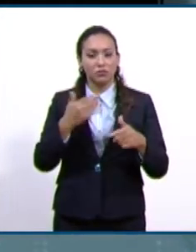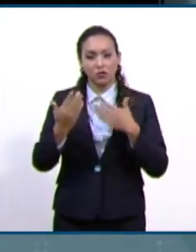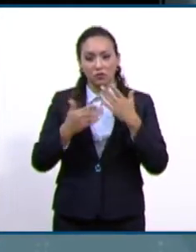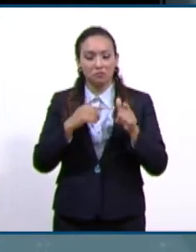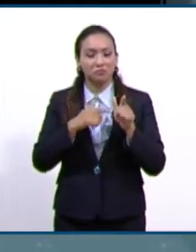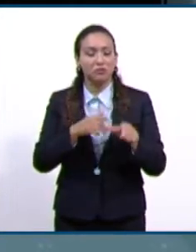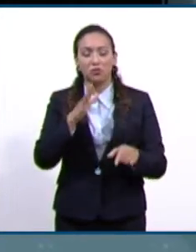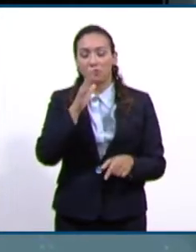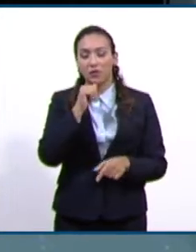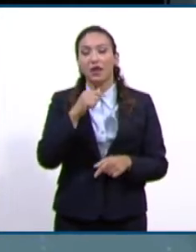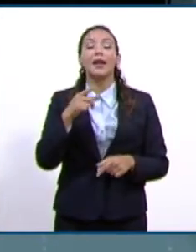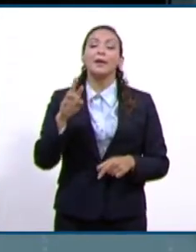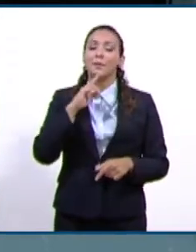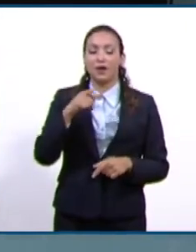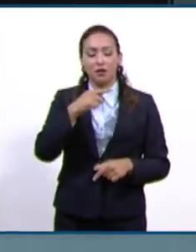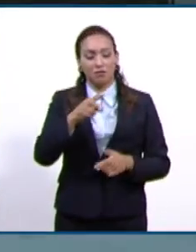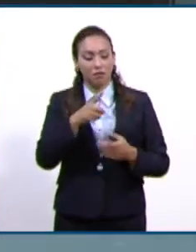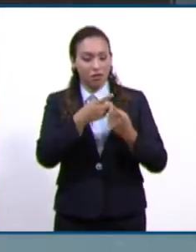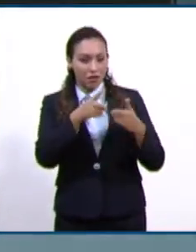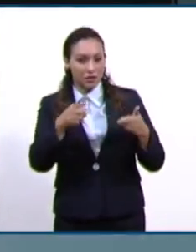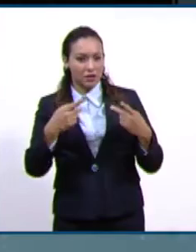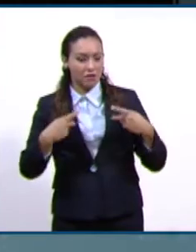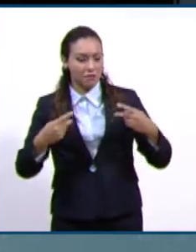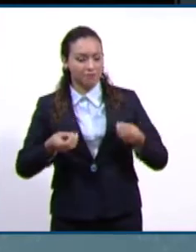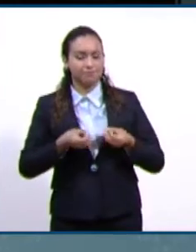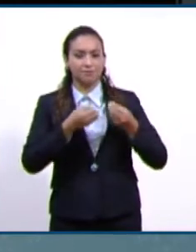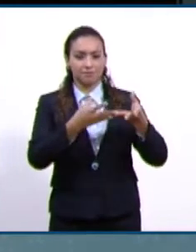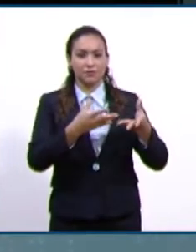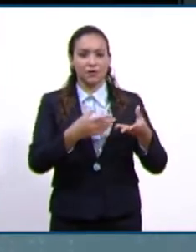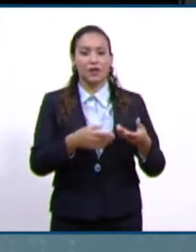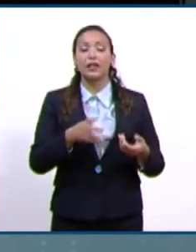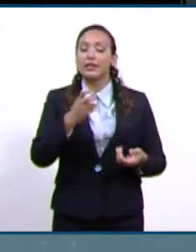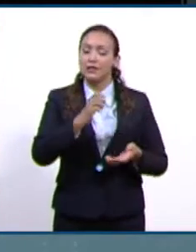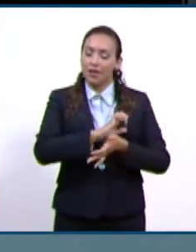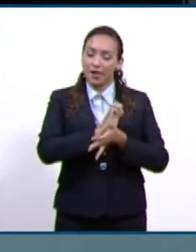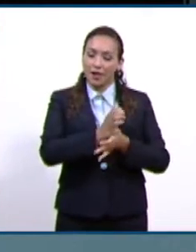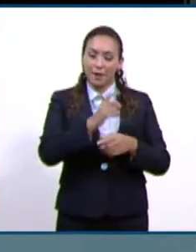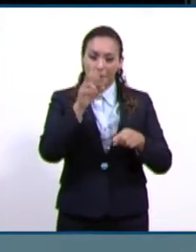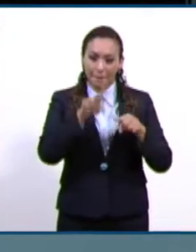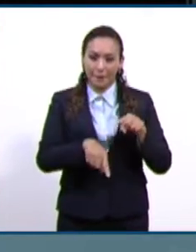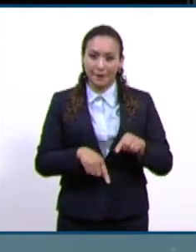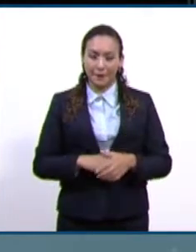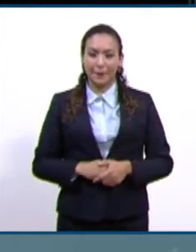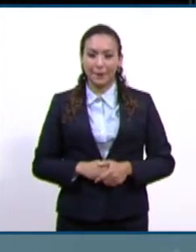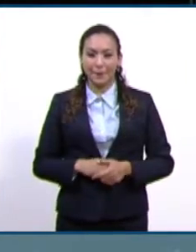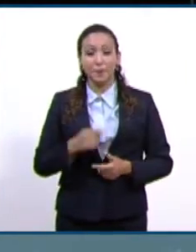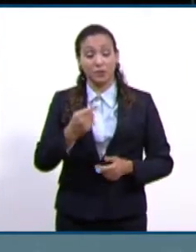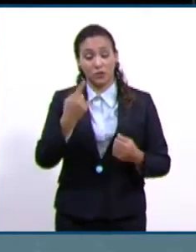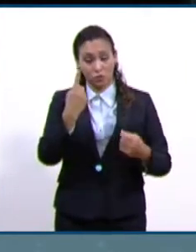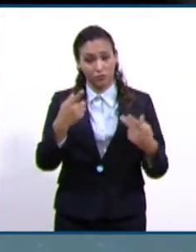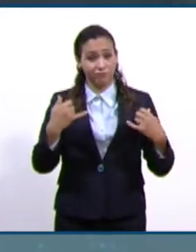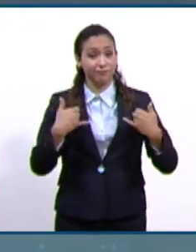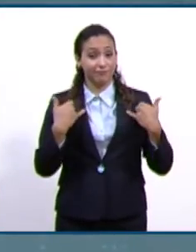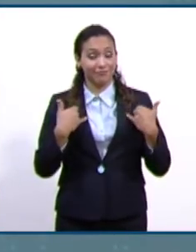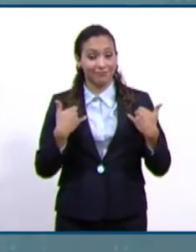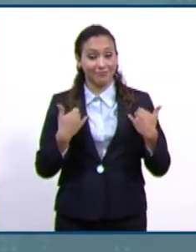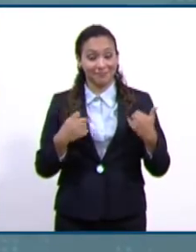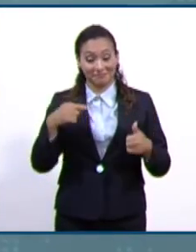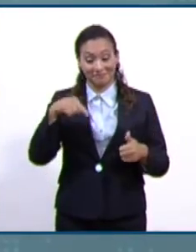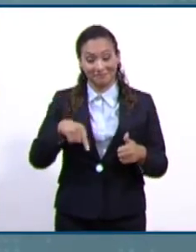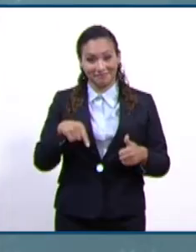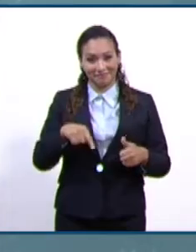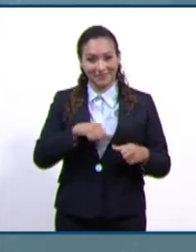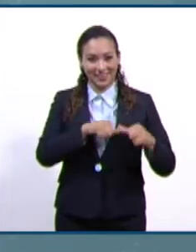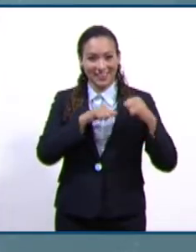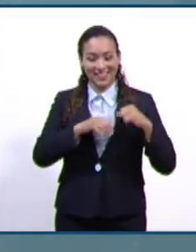su derecho al libre desarrollo de la personalidad y no discriminación. Y es que se trata de un joven a quien las autoridades del